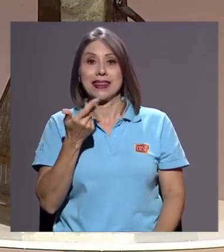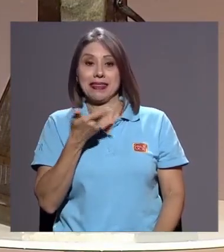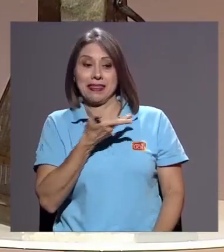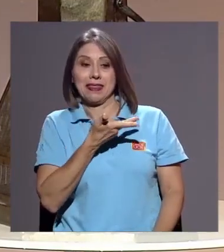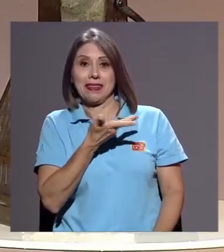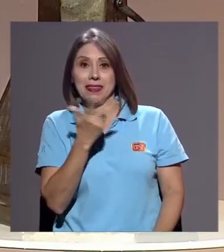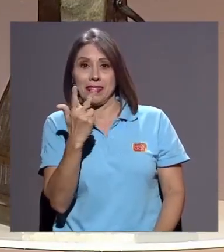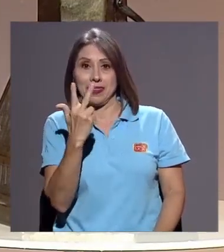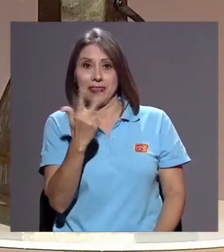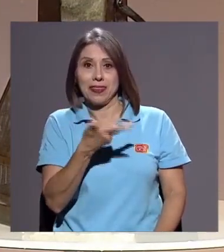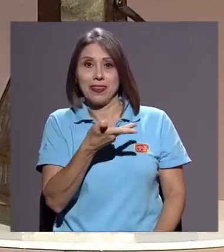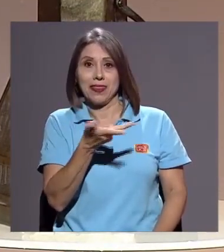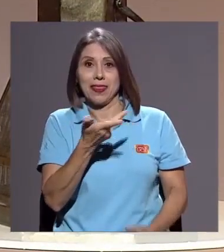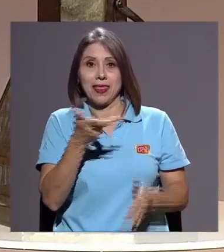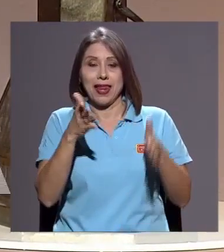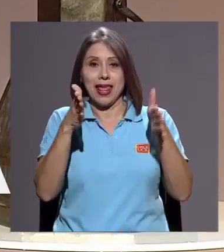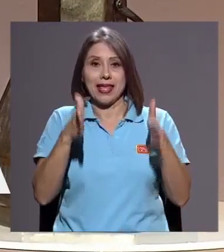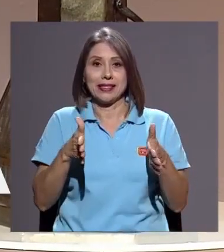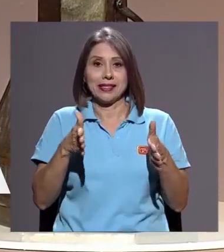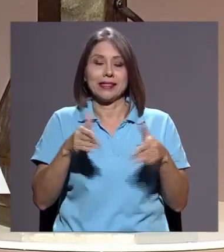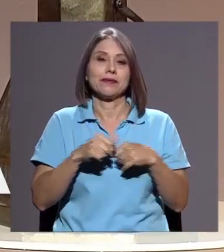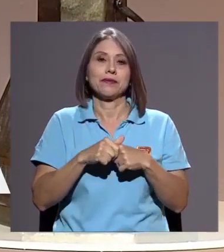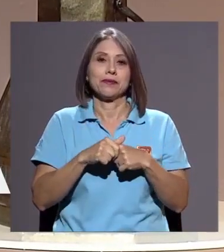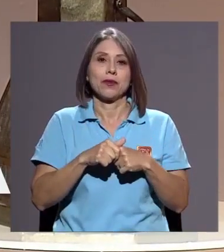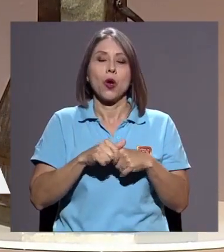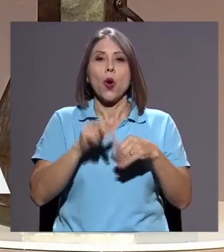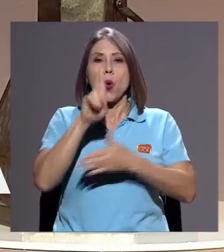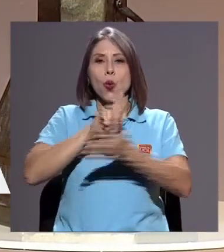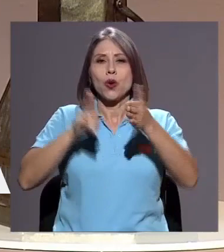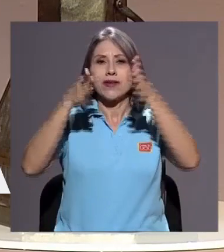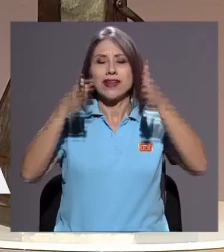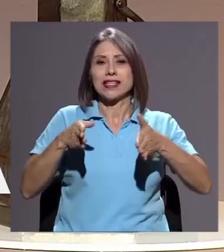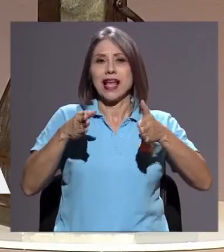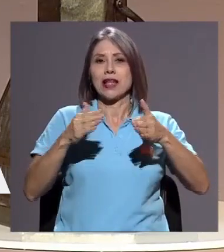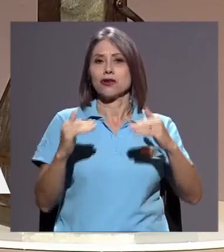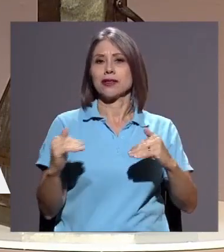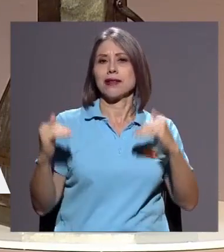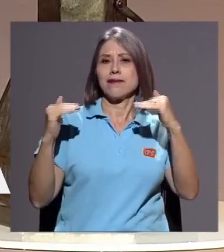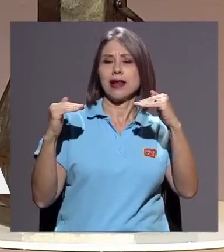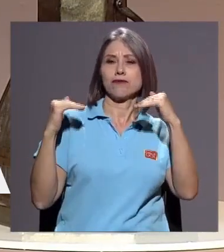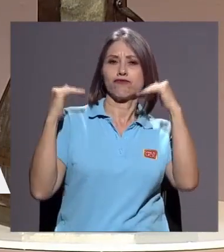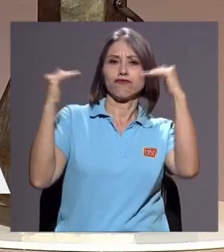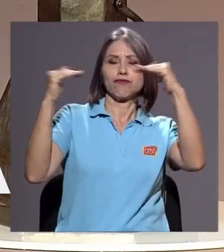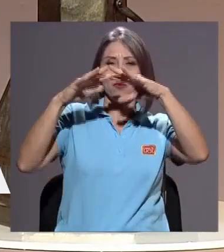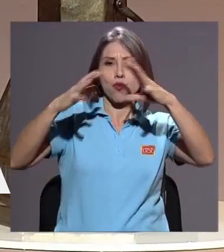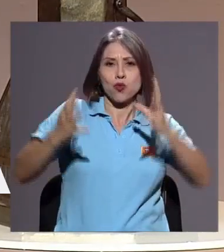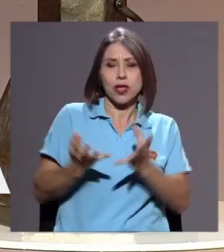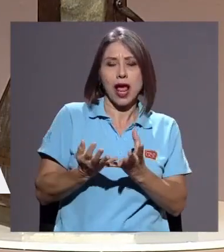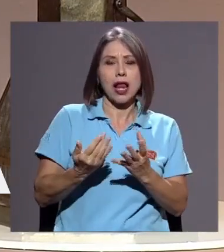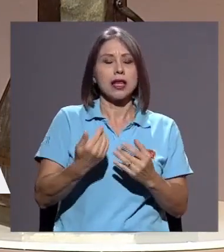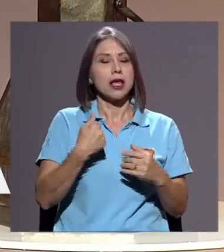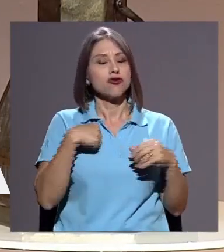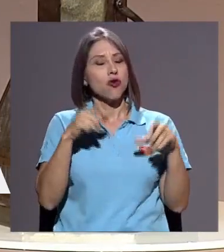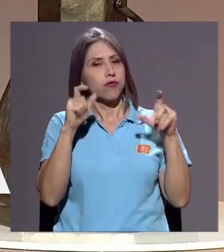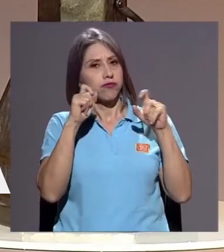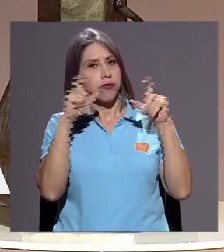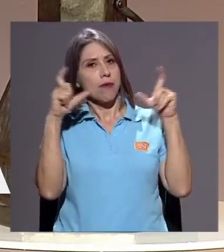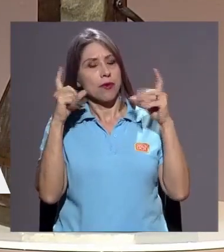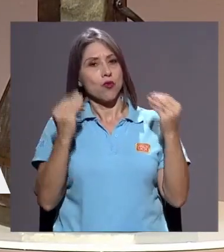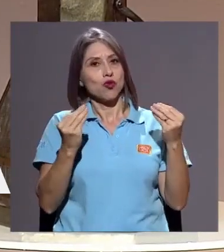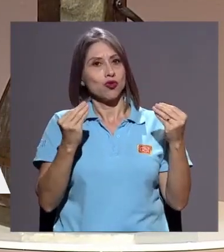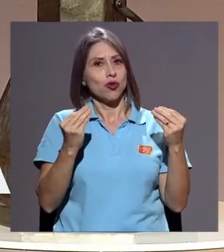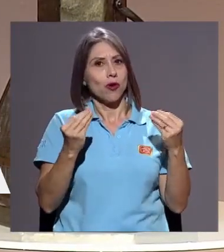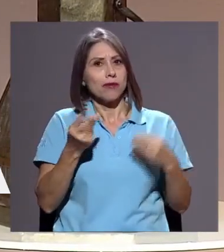universitarios de clase mundial, a quien yo admiro mucho, y resulta que